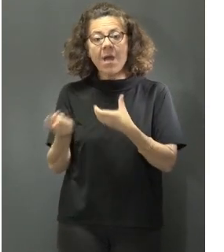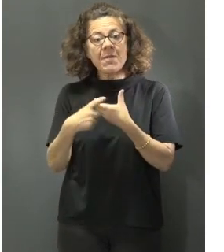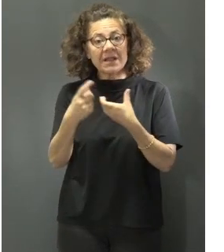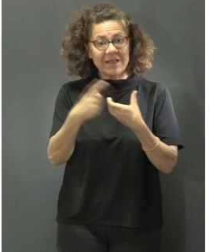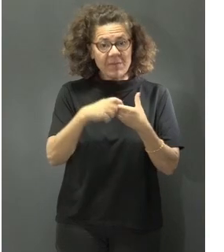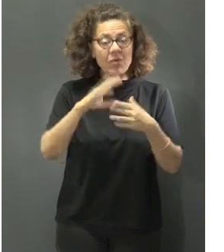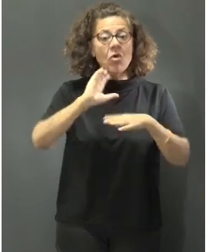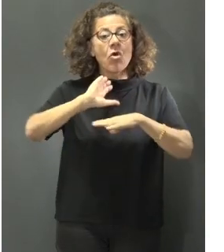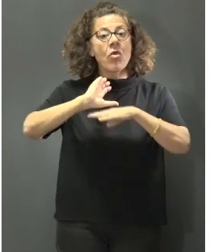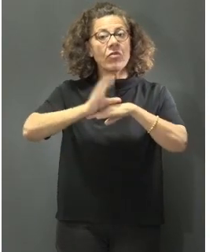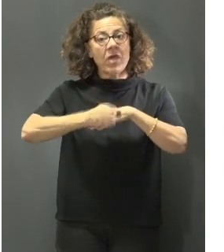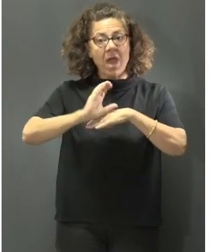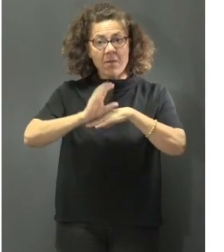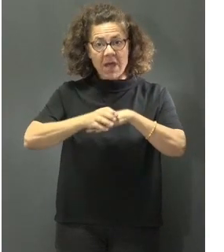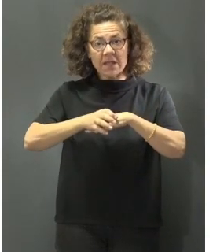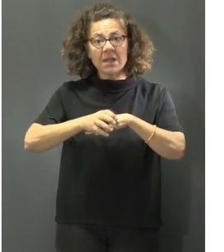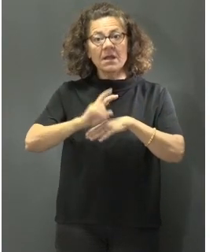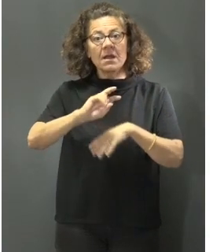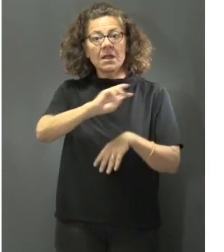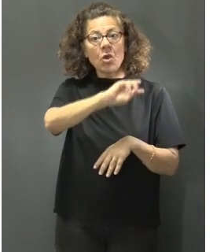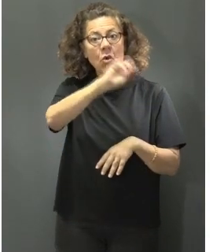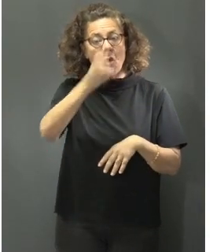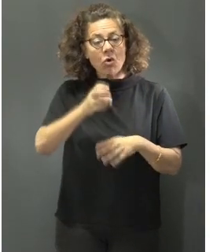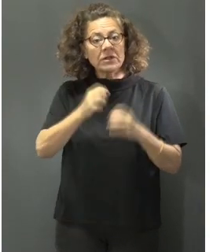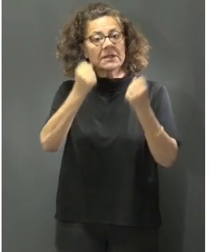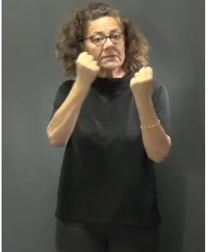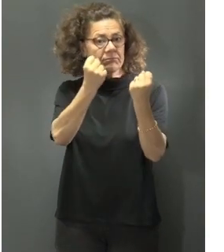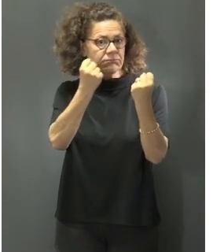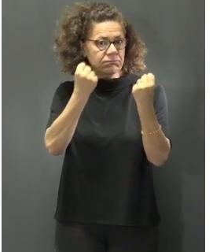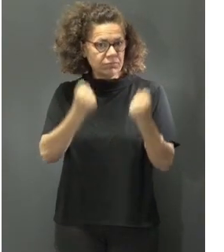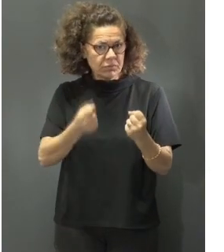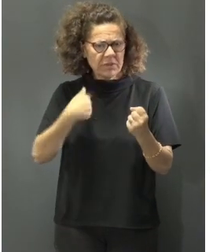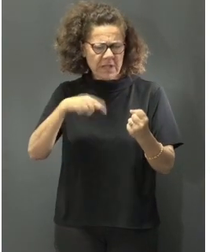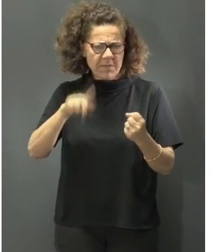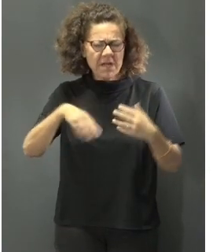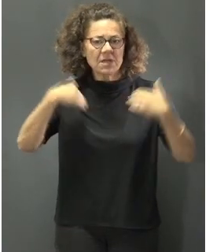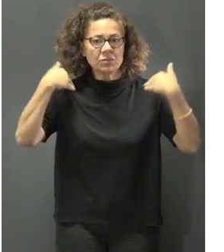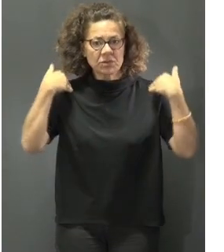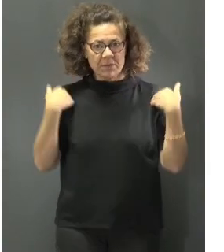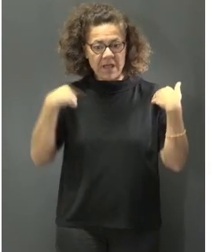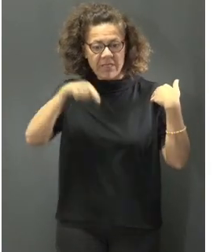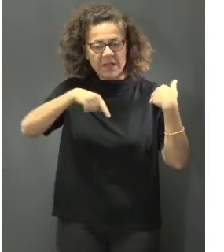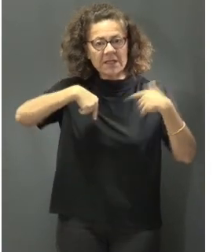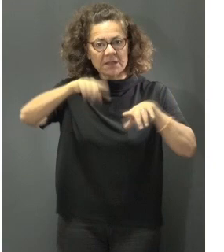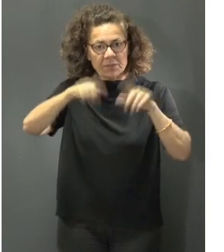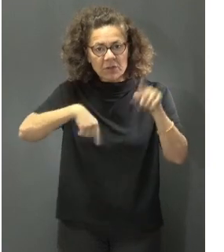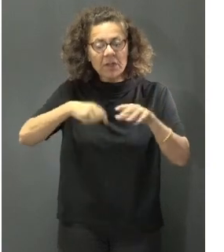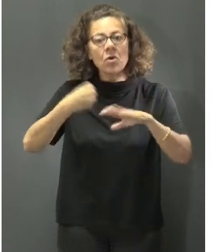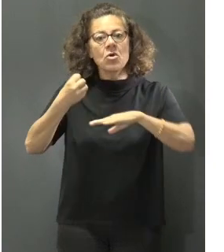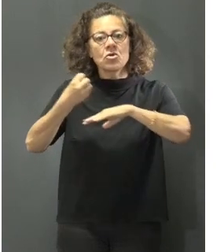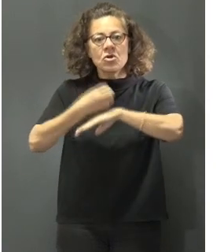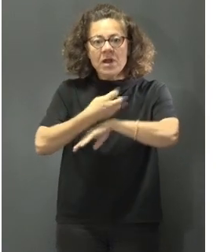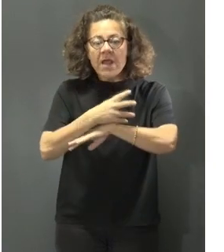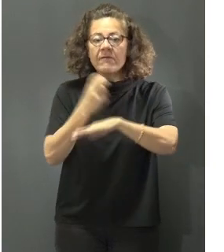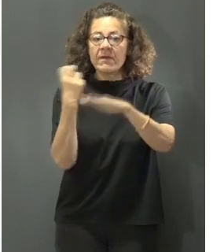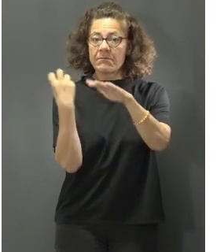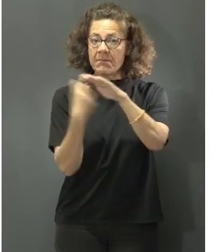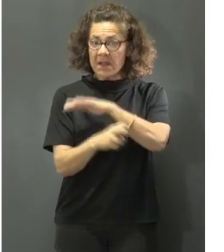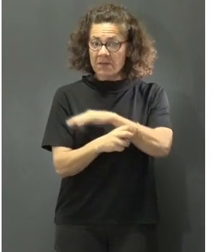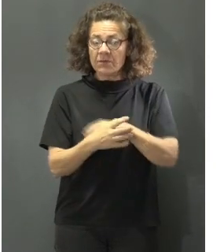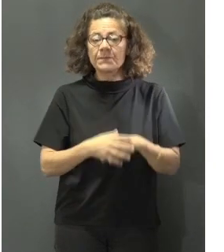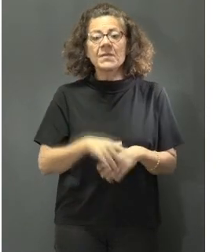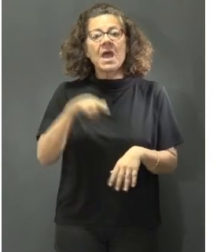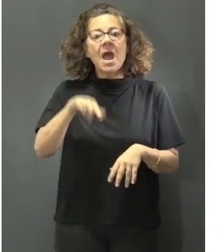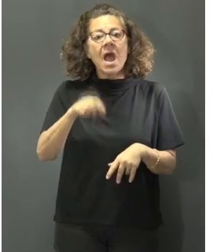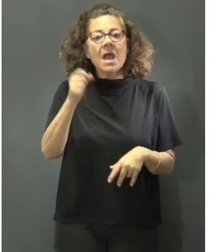el CEAPAT con otras entidades pues, que tienen responsabilidad en el transporte, con Renfe, con Metro, pues se ha